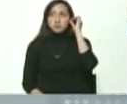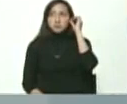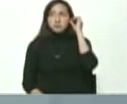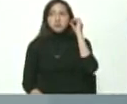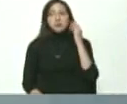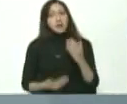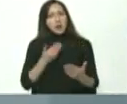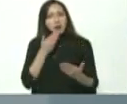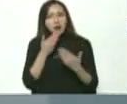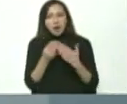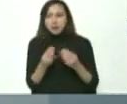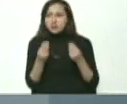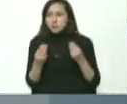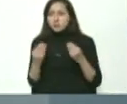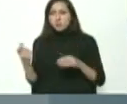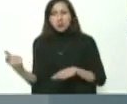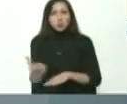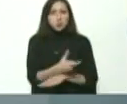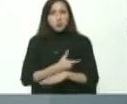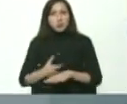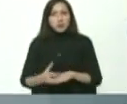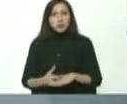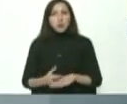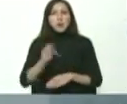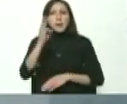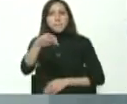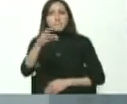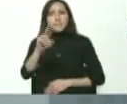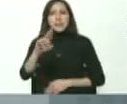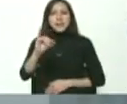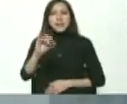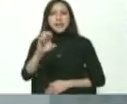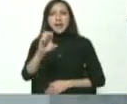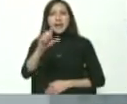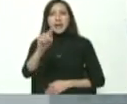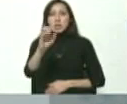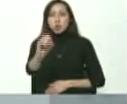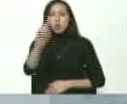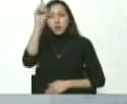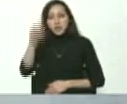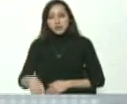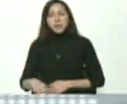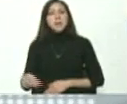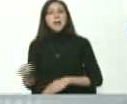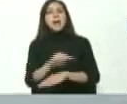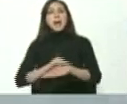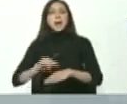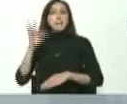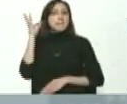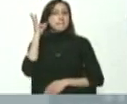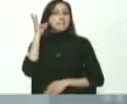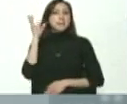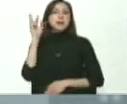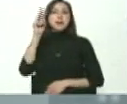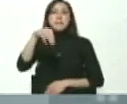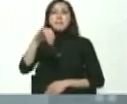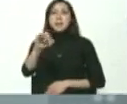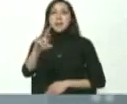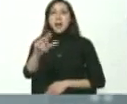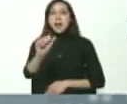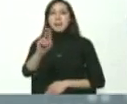Muchas gracias al gobernador Omar Prieto, a la ministra Mirabal, a la